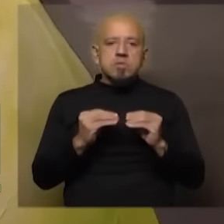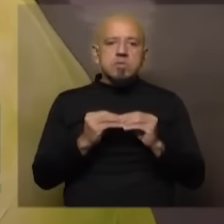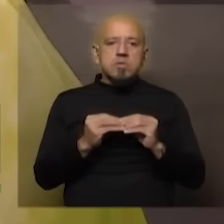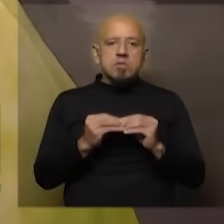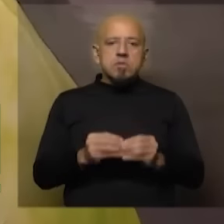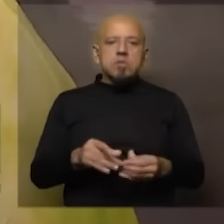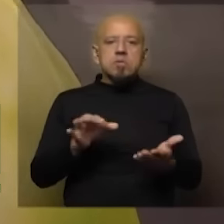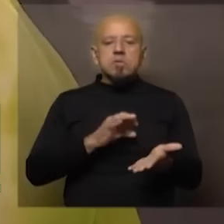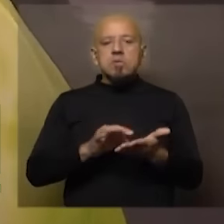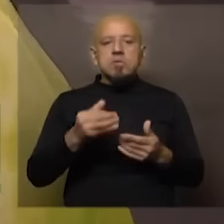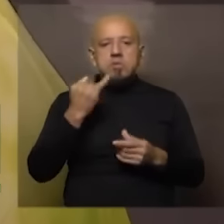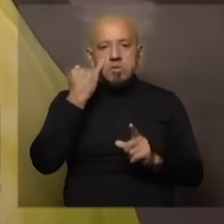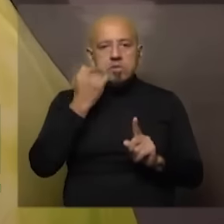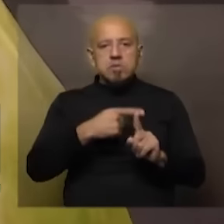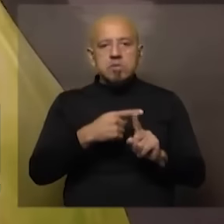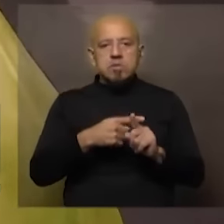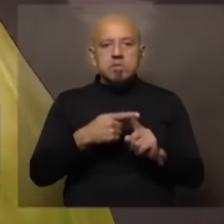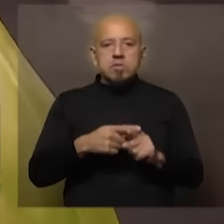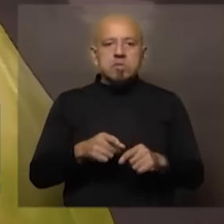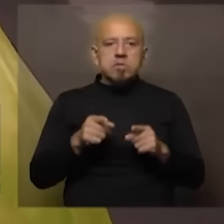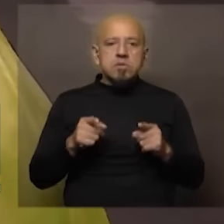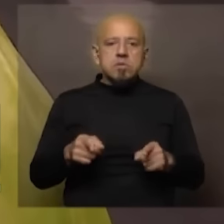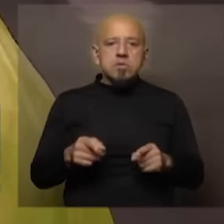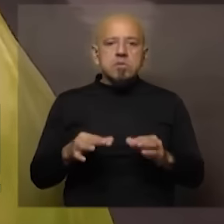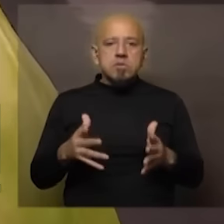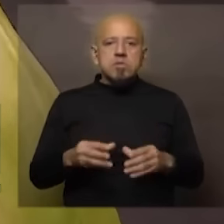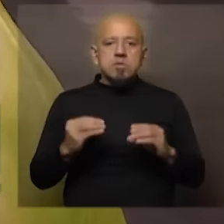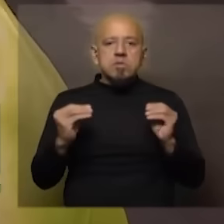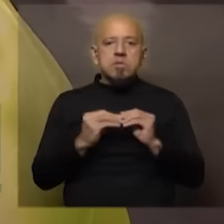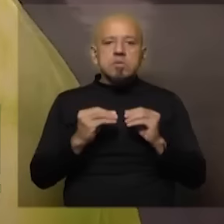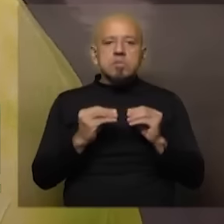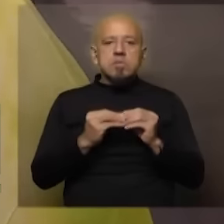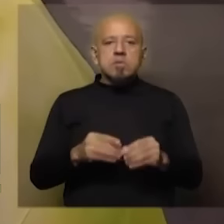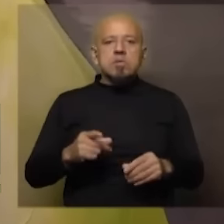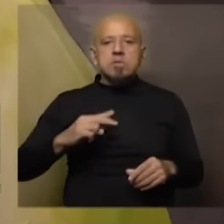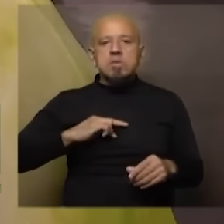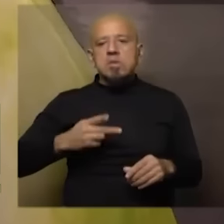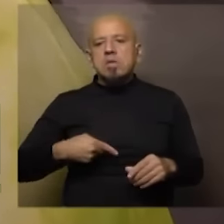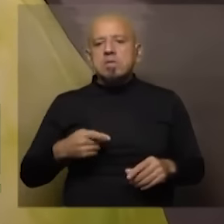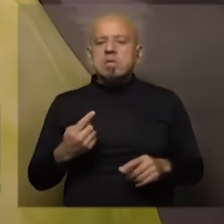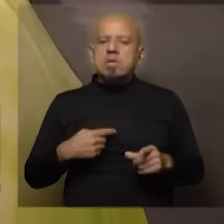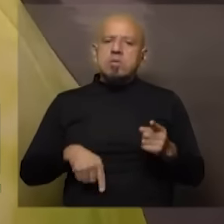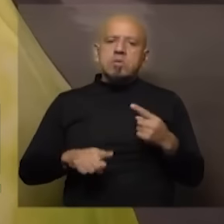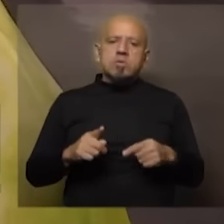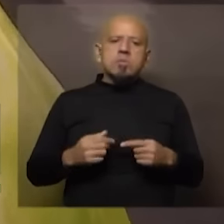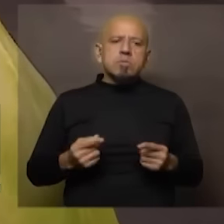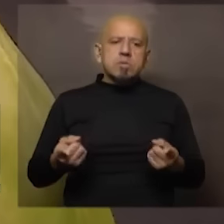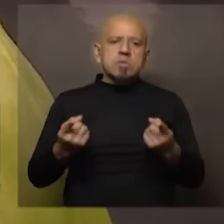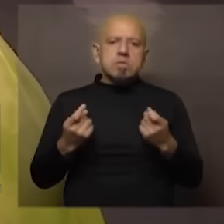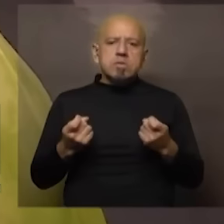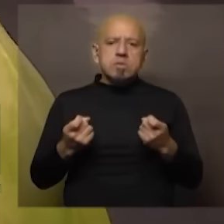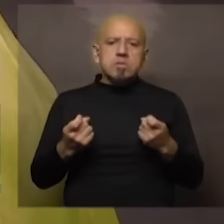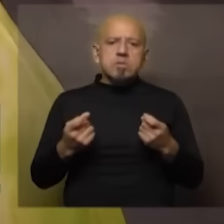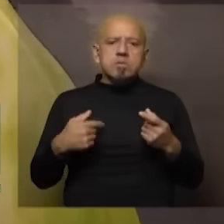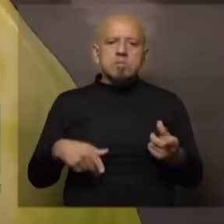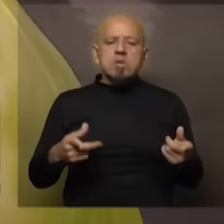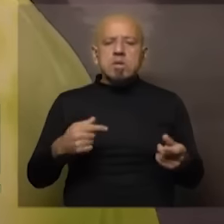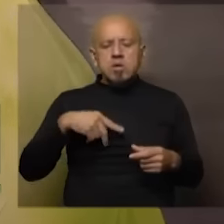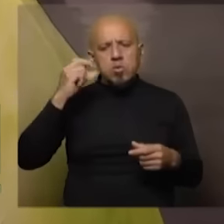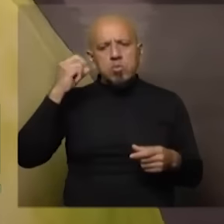servicios sexuales. Es muy específicamente para las compañeras trans, y nos parecía muy, muy necesario poder llegar a la opinión